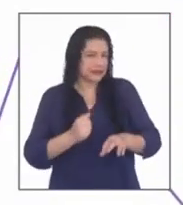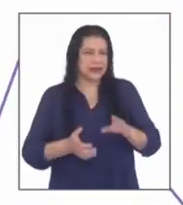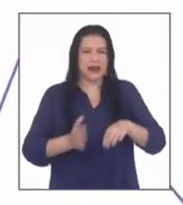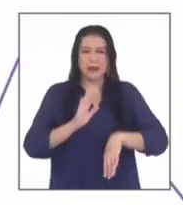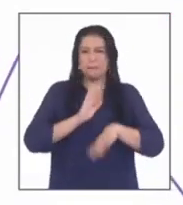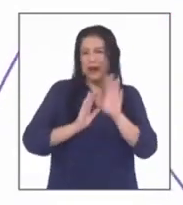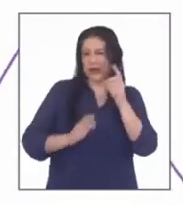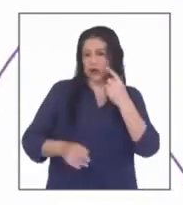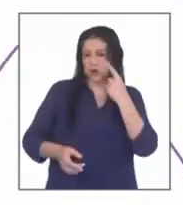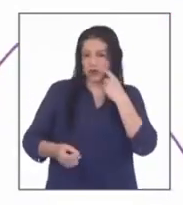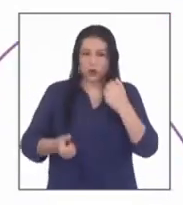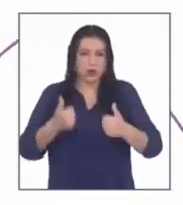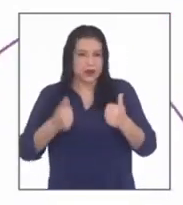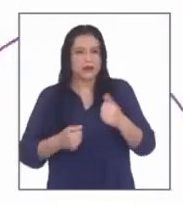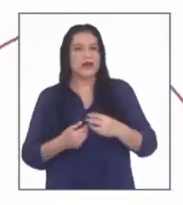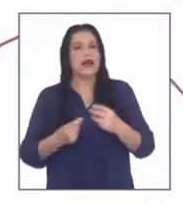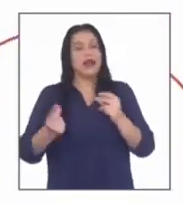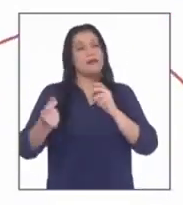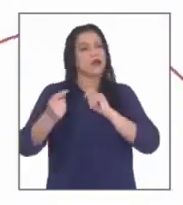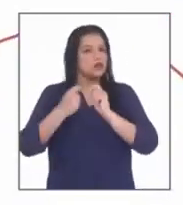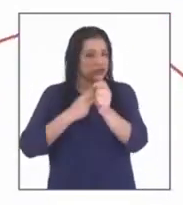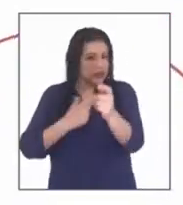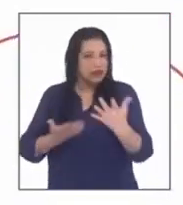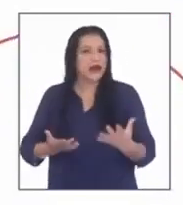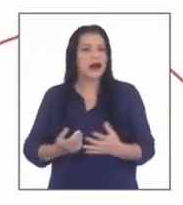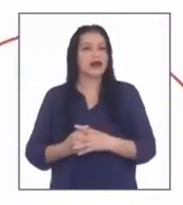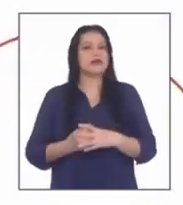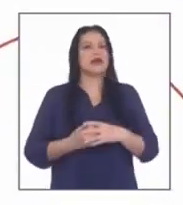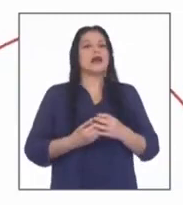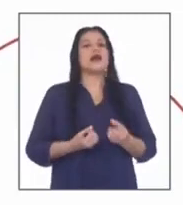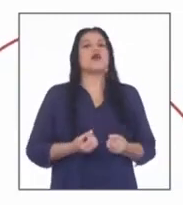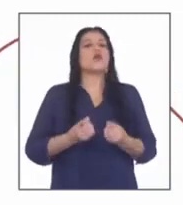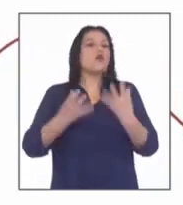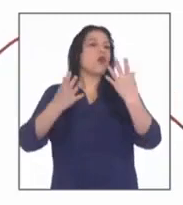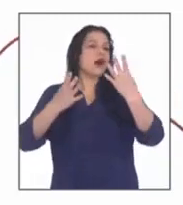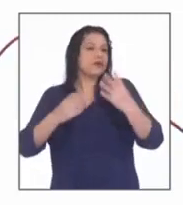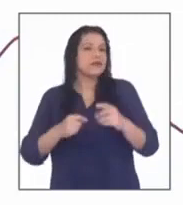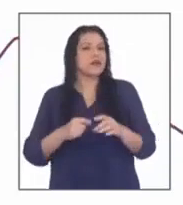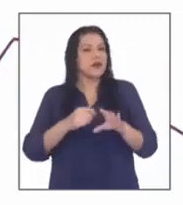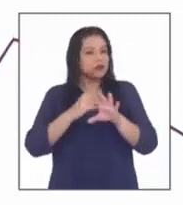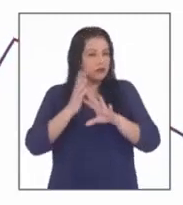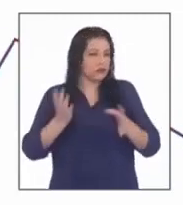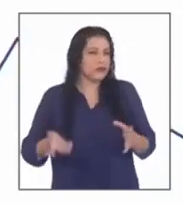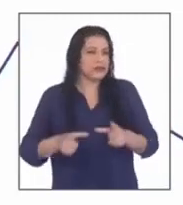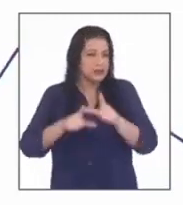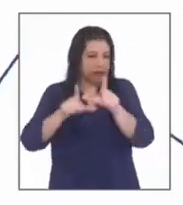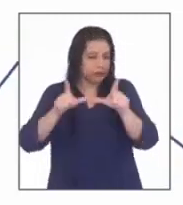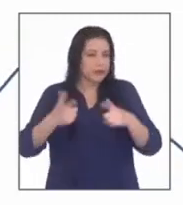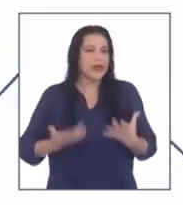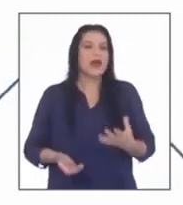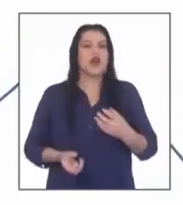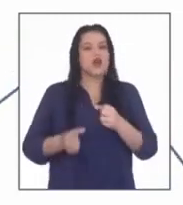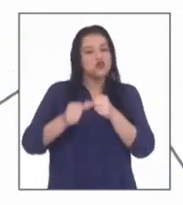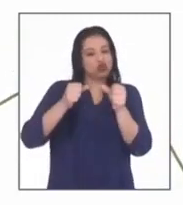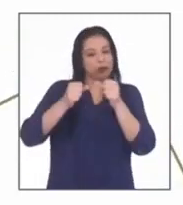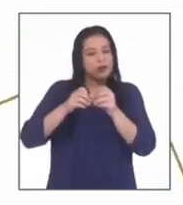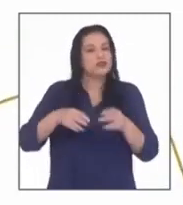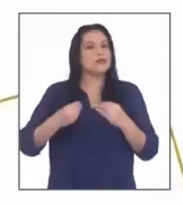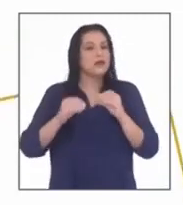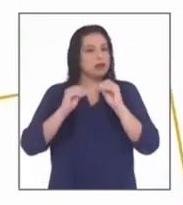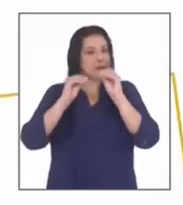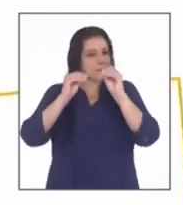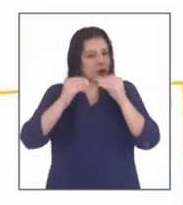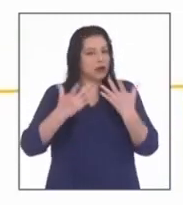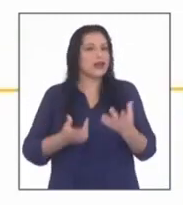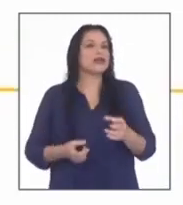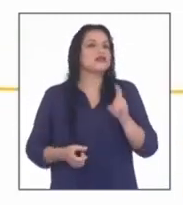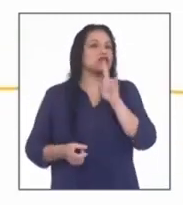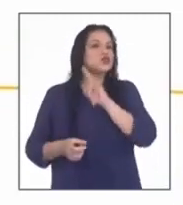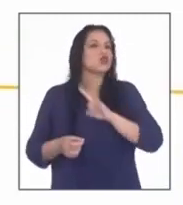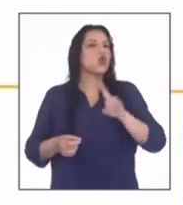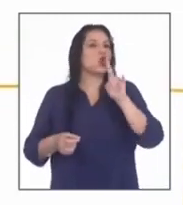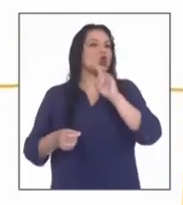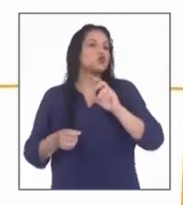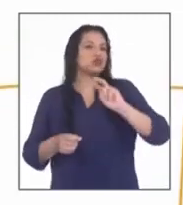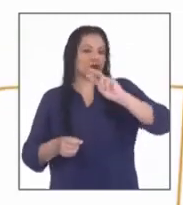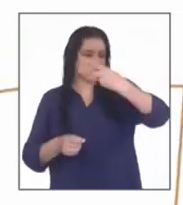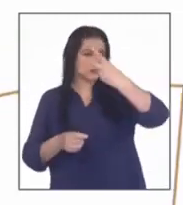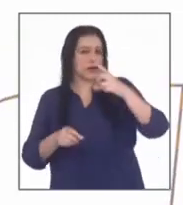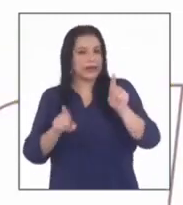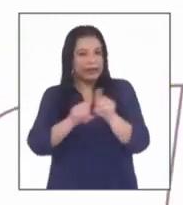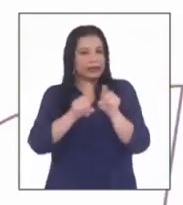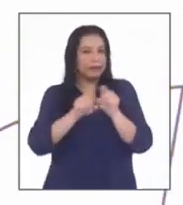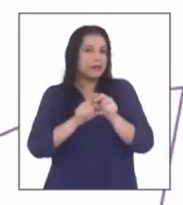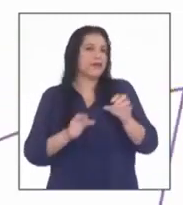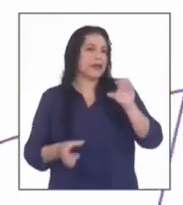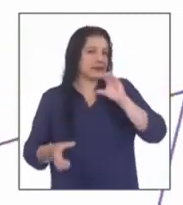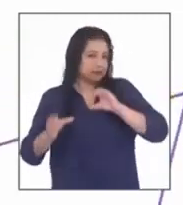más conocidas están la velocidad, el volumen y la superficie. Los números se pueden escribir haciendo uso de la notación exponencial y de